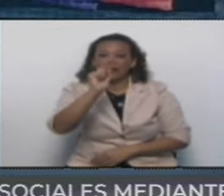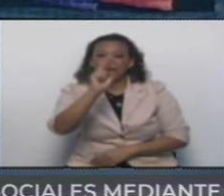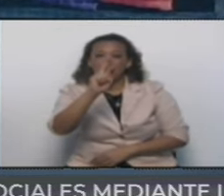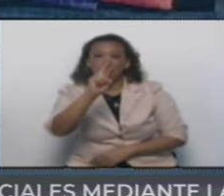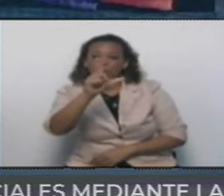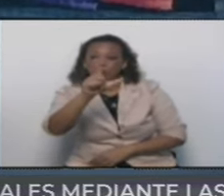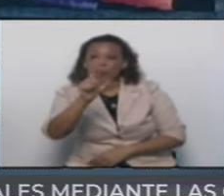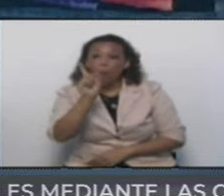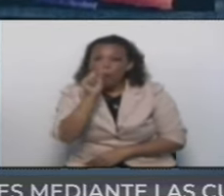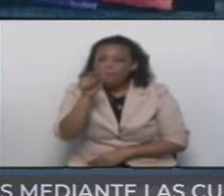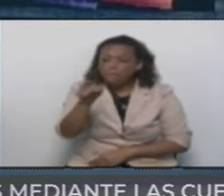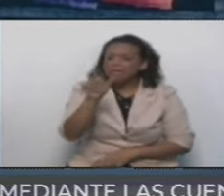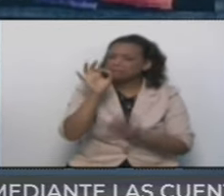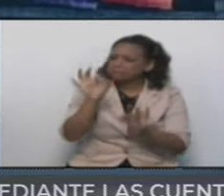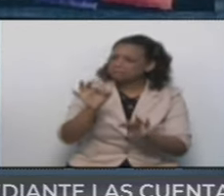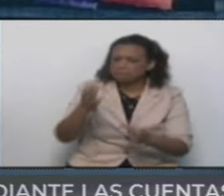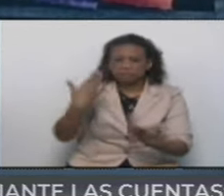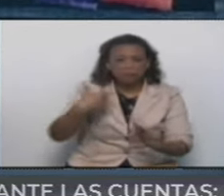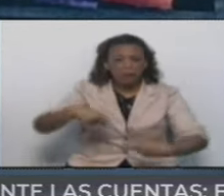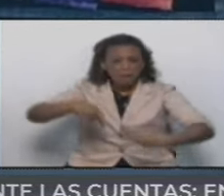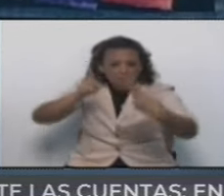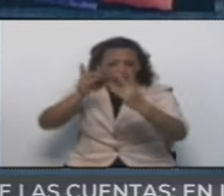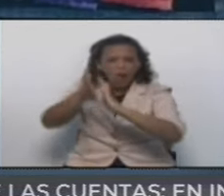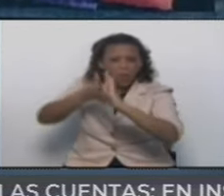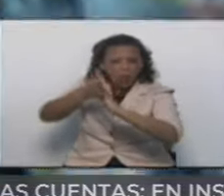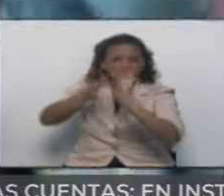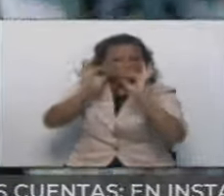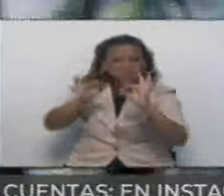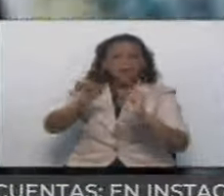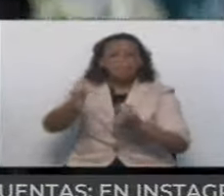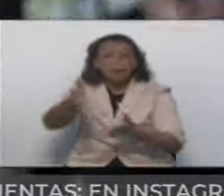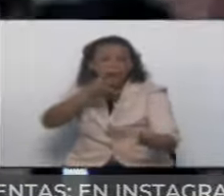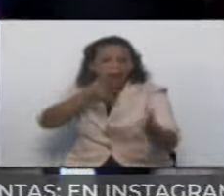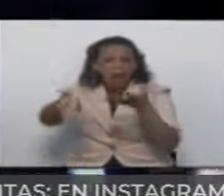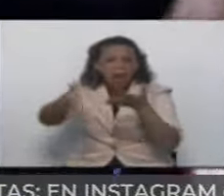¿Qué te parece? Sale el podcast.